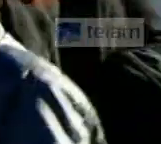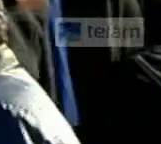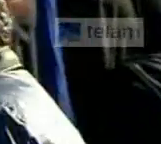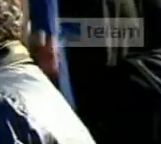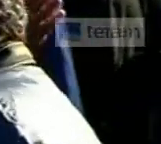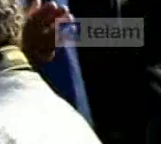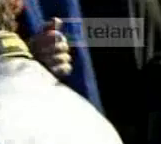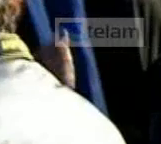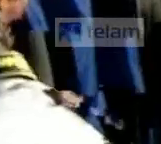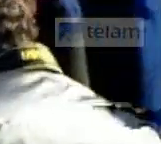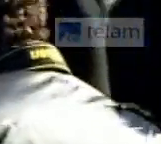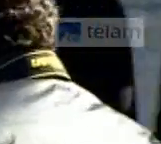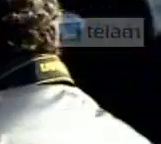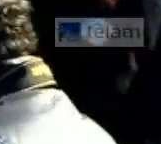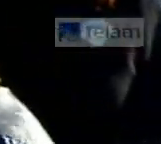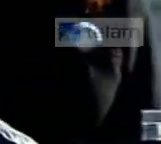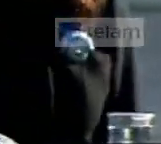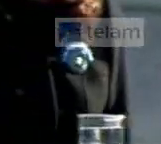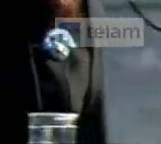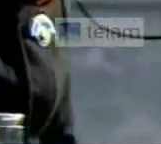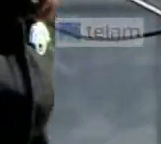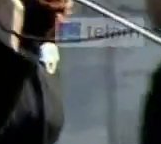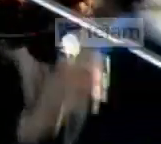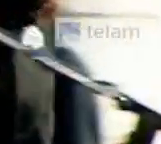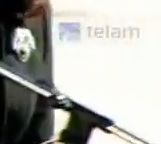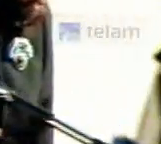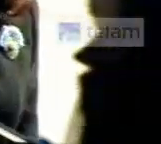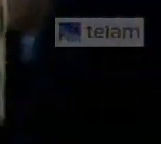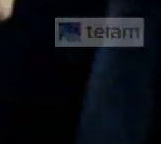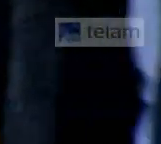Conforme al establecido por el artículo 75 de la ley 25.